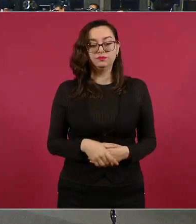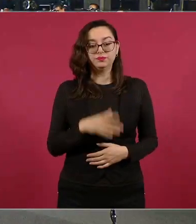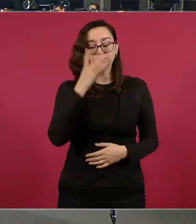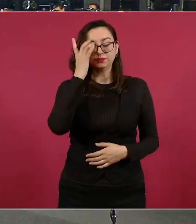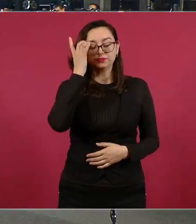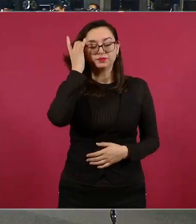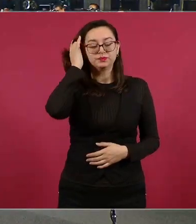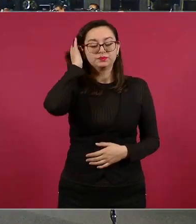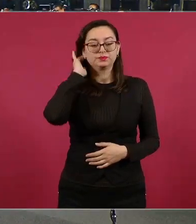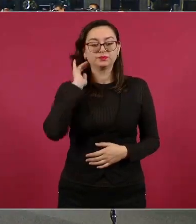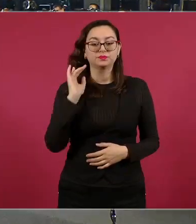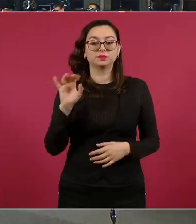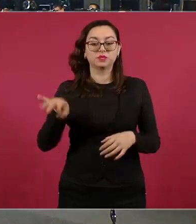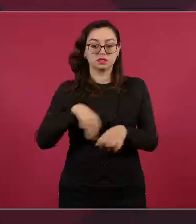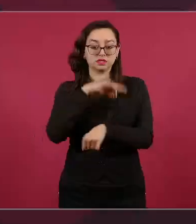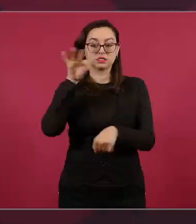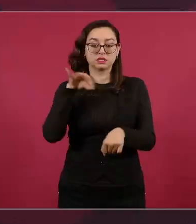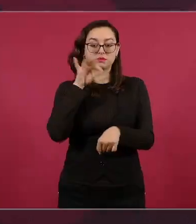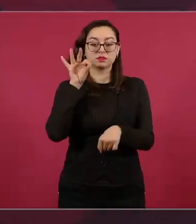presidente? En Chilpancingo.